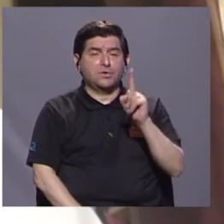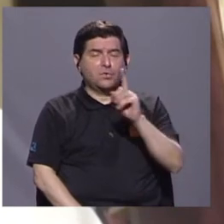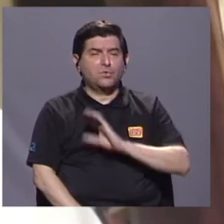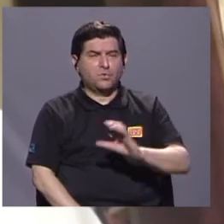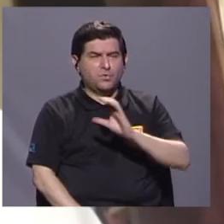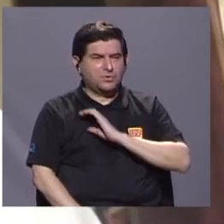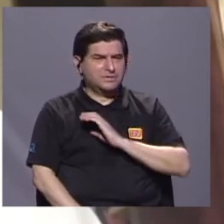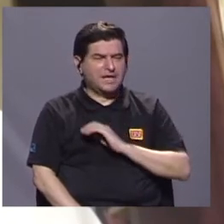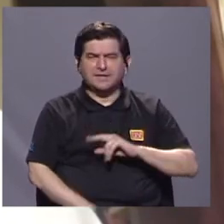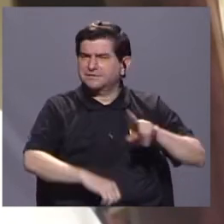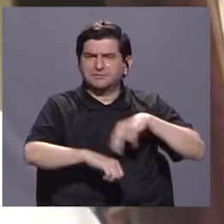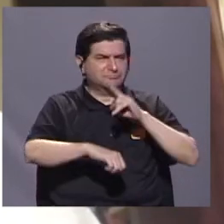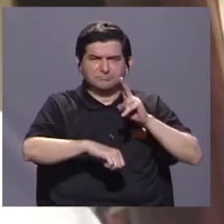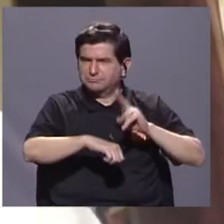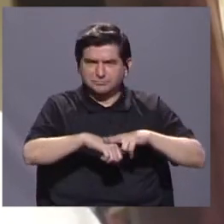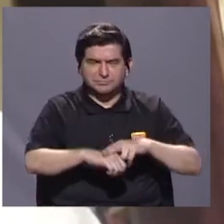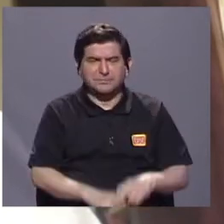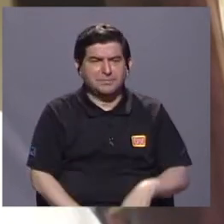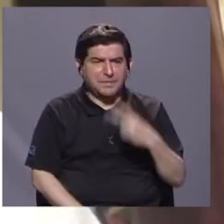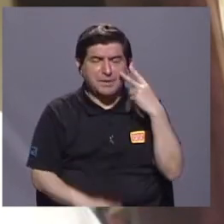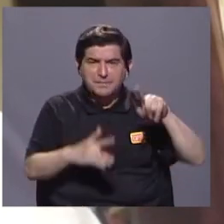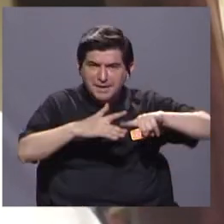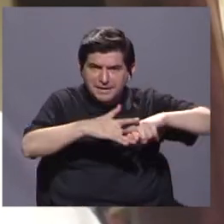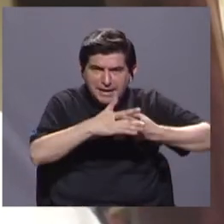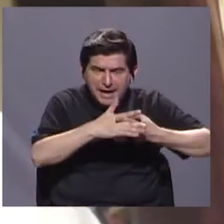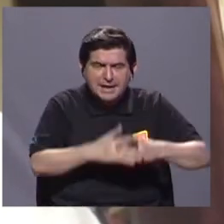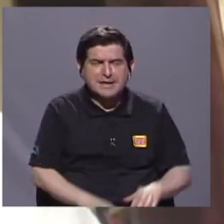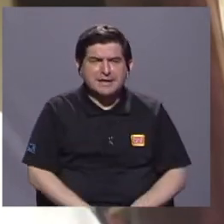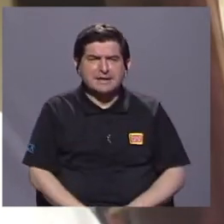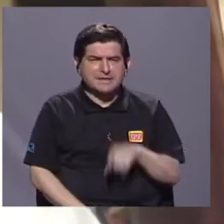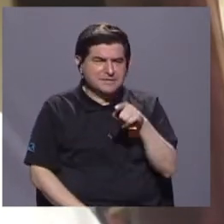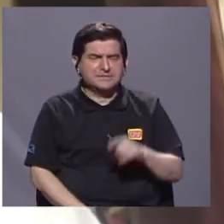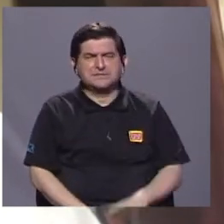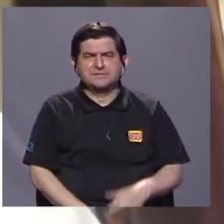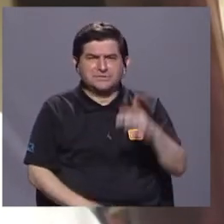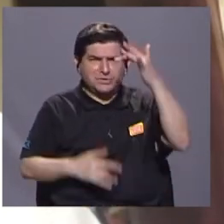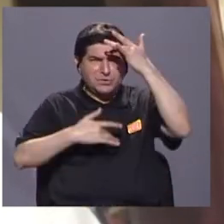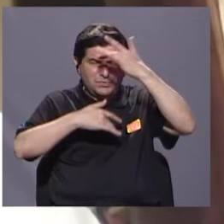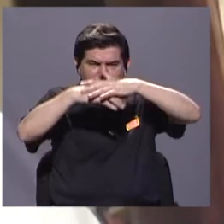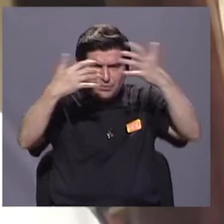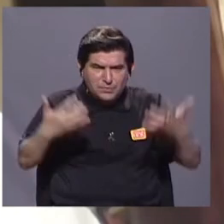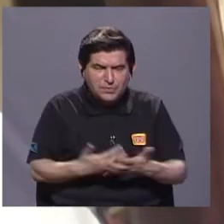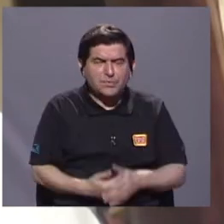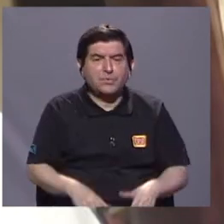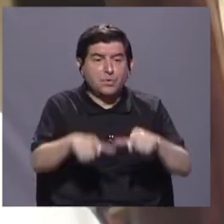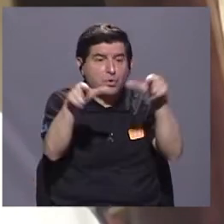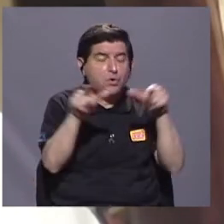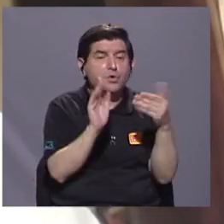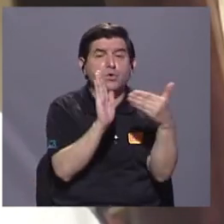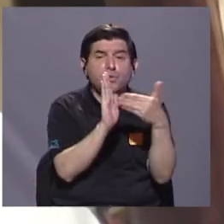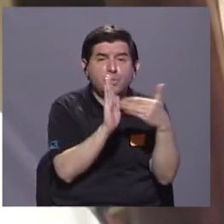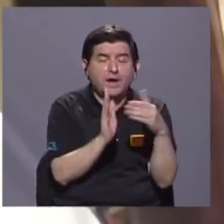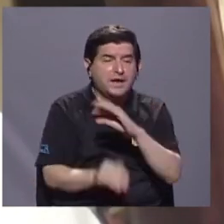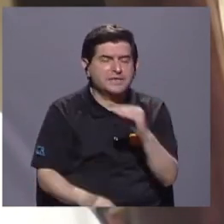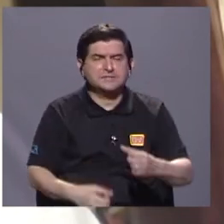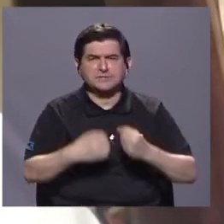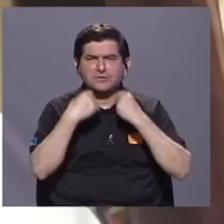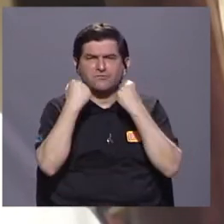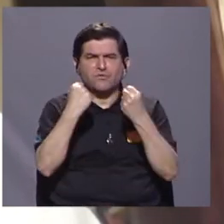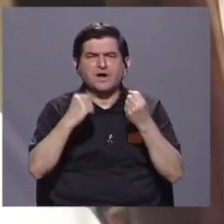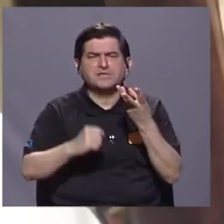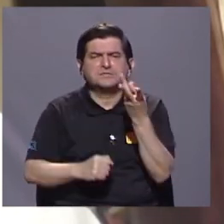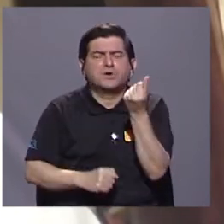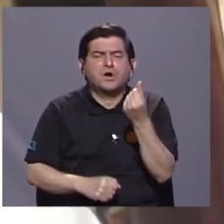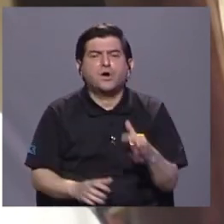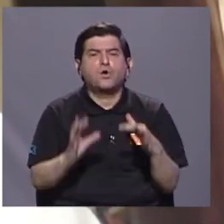muy atípico y lo hemos visto desde el inicio de la pandemia sobre cuáles son las zonas en las cuales se han afectado y la intensidad en algunas zonas.